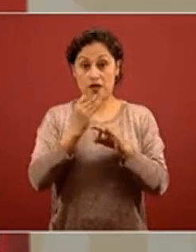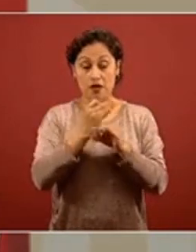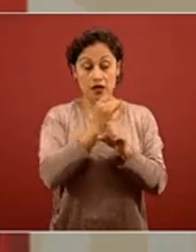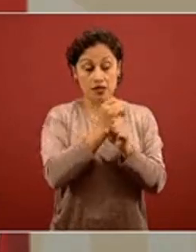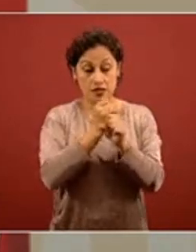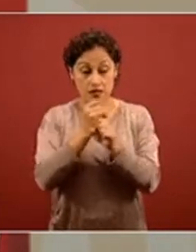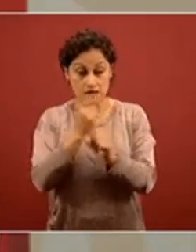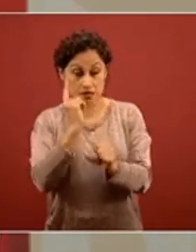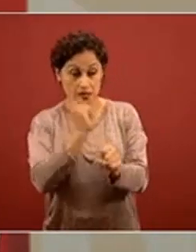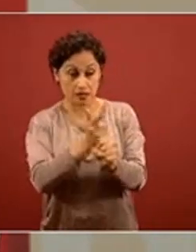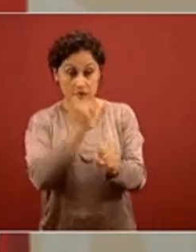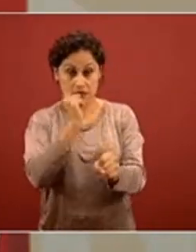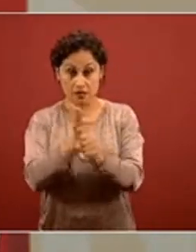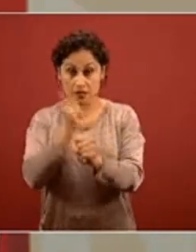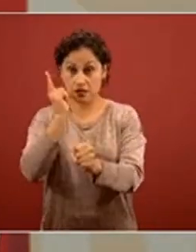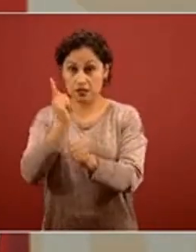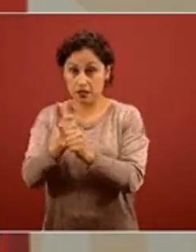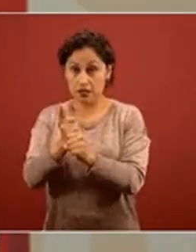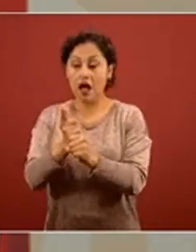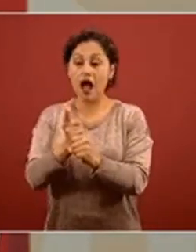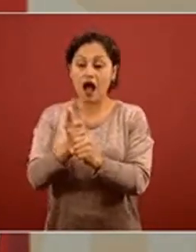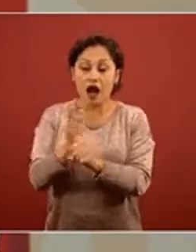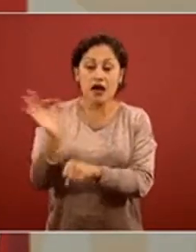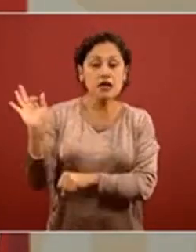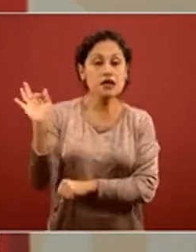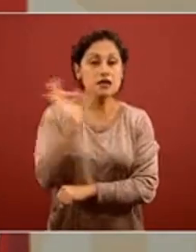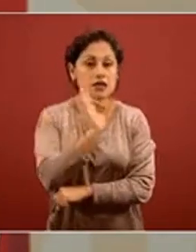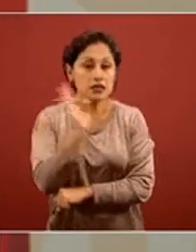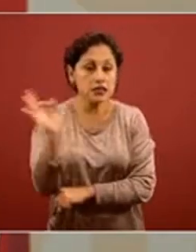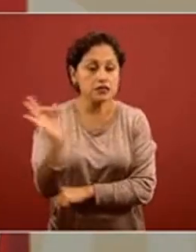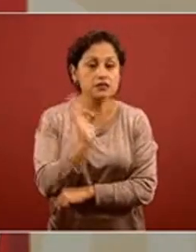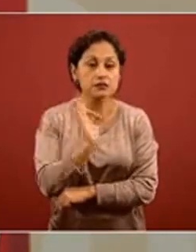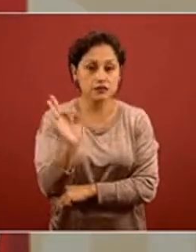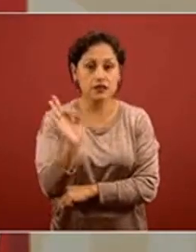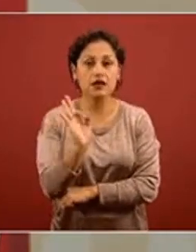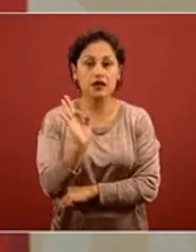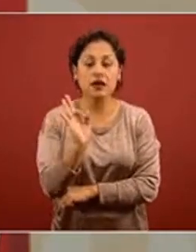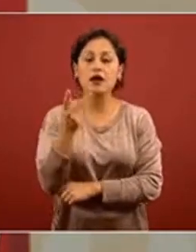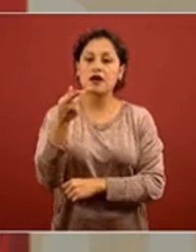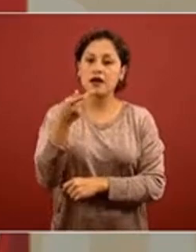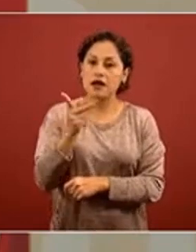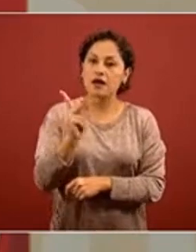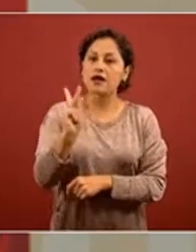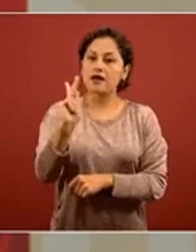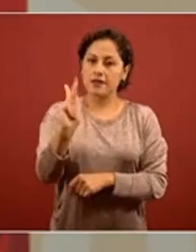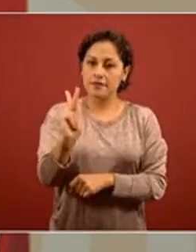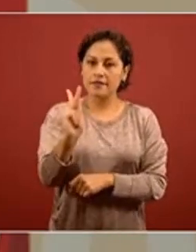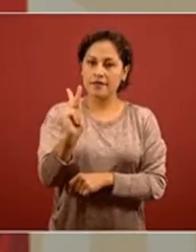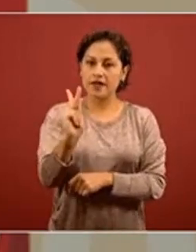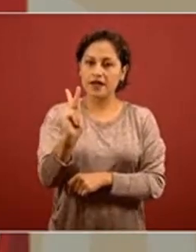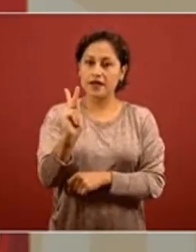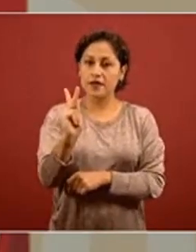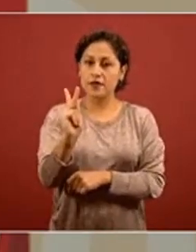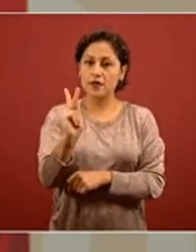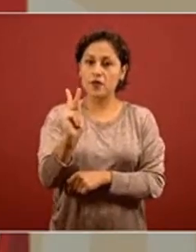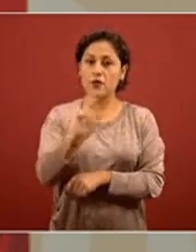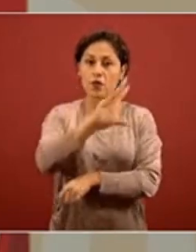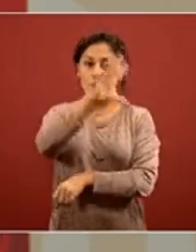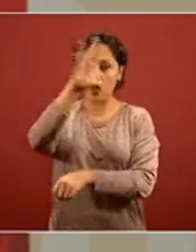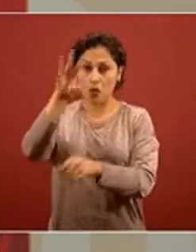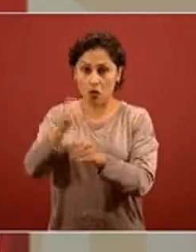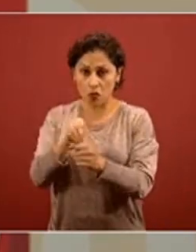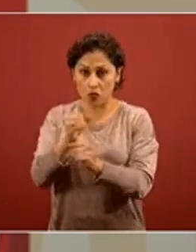epidemia, se sugiere que así podría ser. Sin embargo, todavía falta información sobre